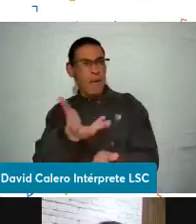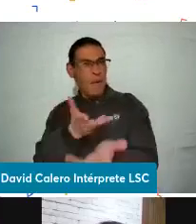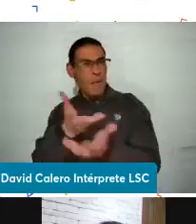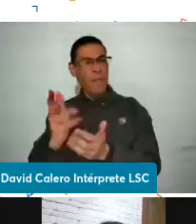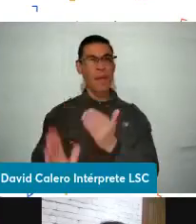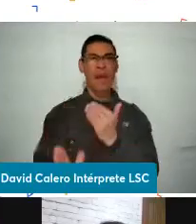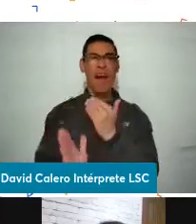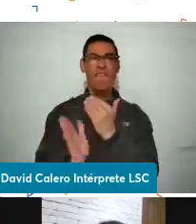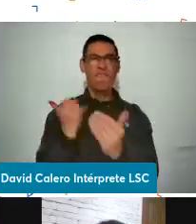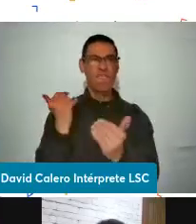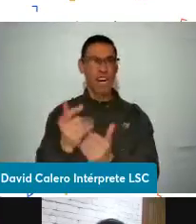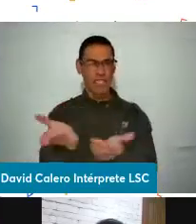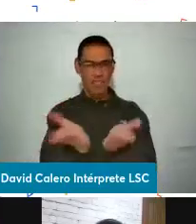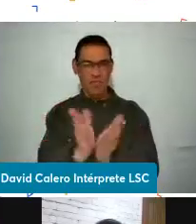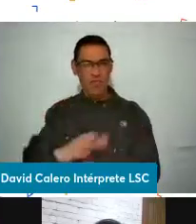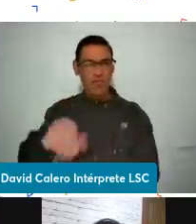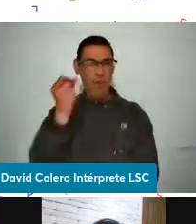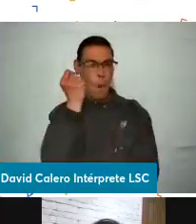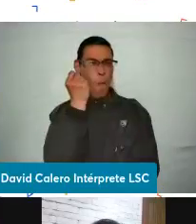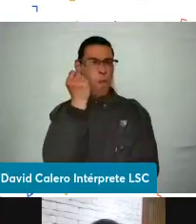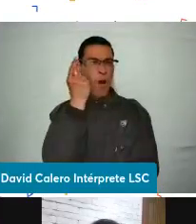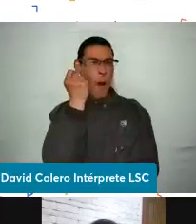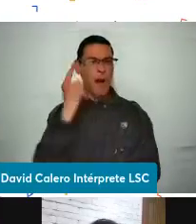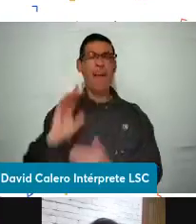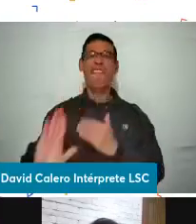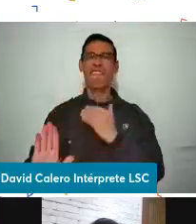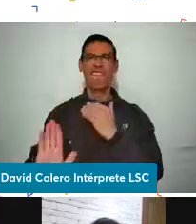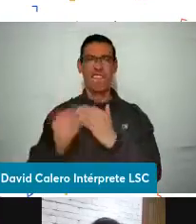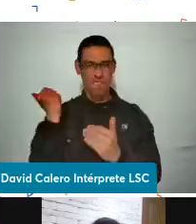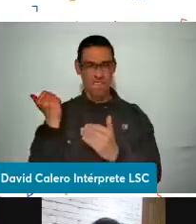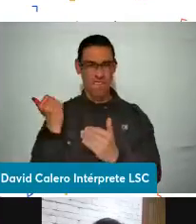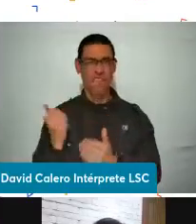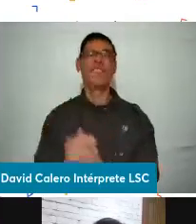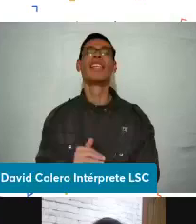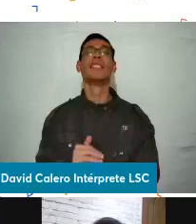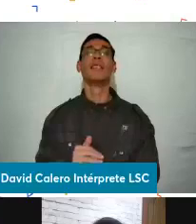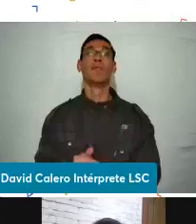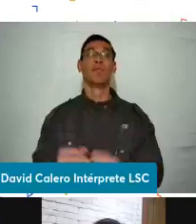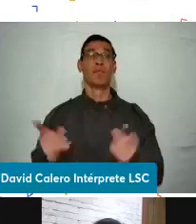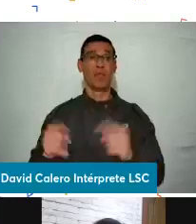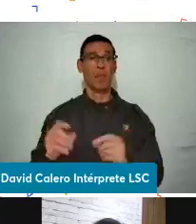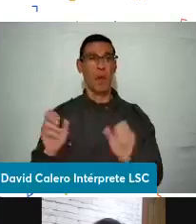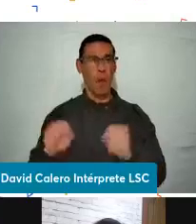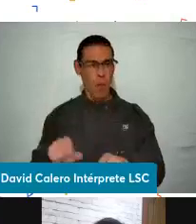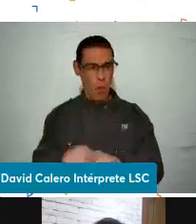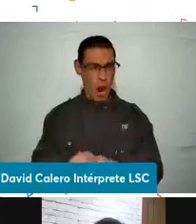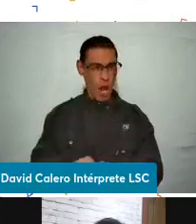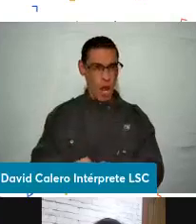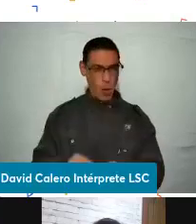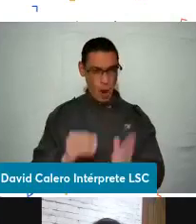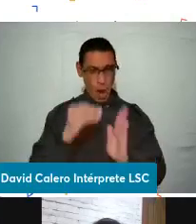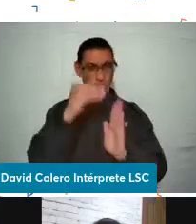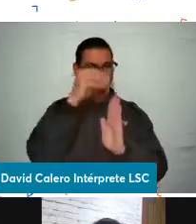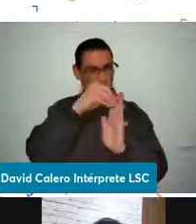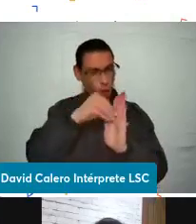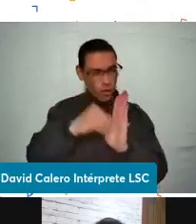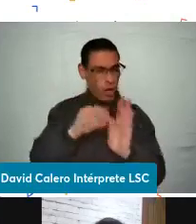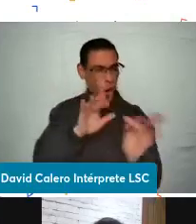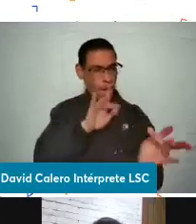nuestros estudiantes. Por consiguiente, se puede personalizar el contenido y